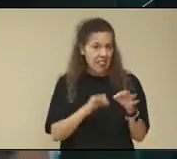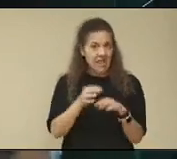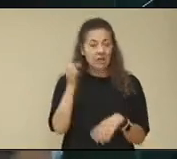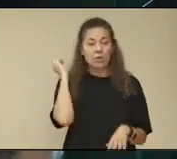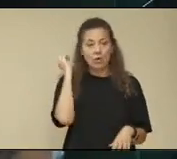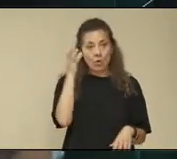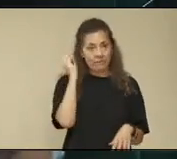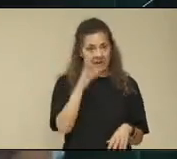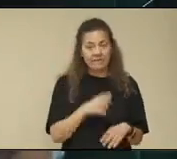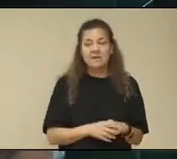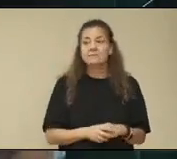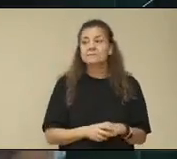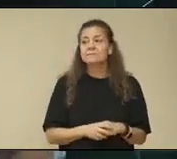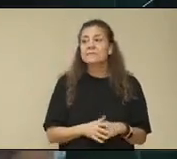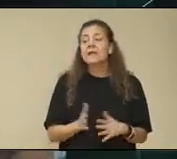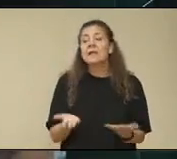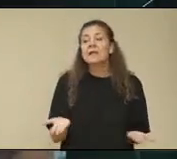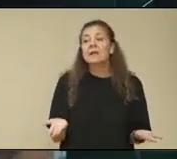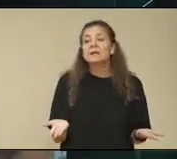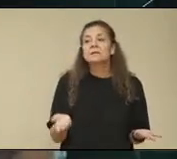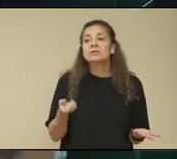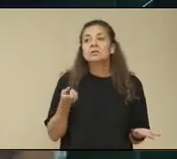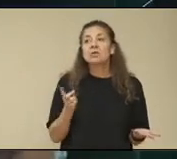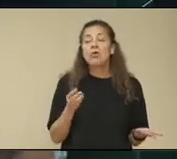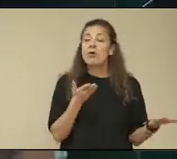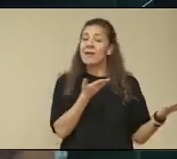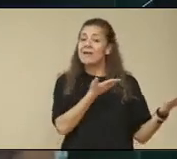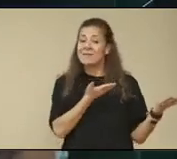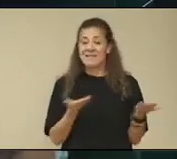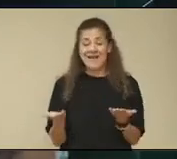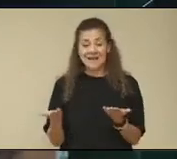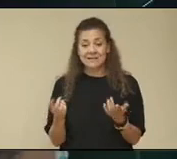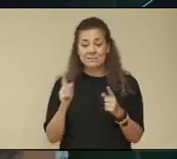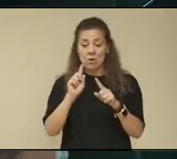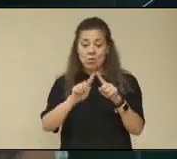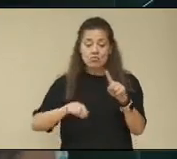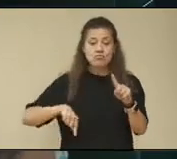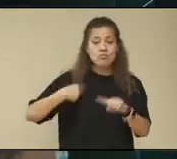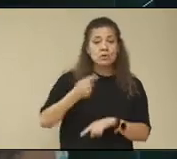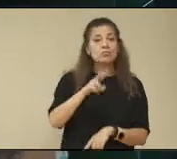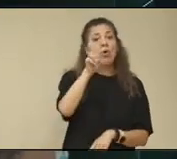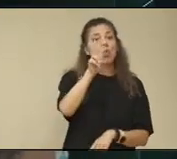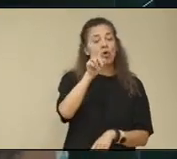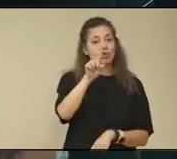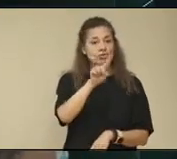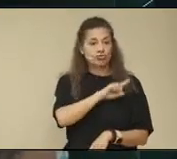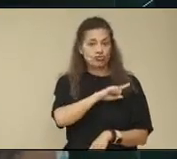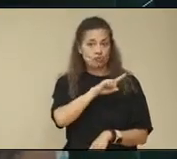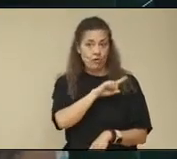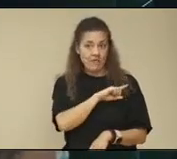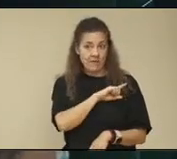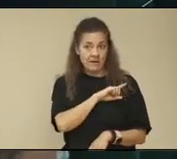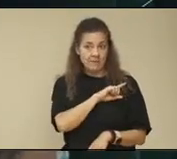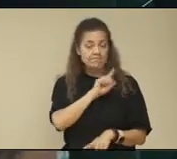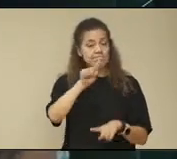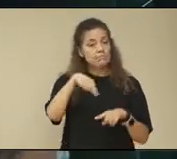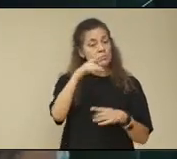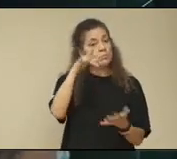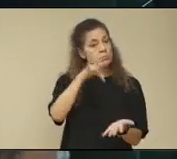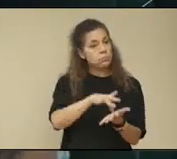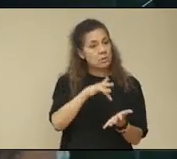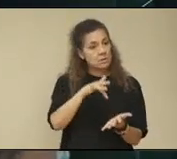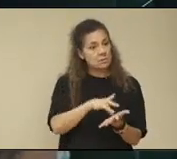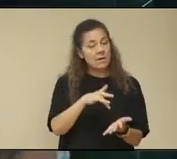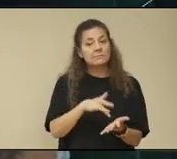conferencias. Y simplemente invitarles al próximo 2 de noviembre, que tendremos la siguiente mesa redonda